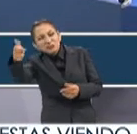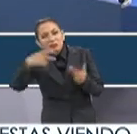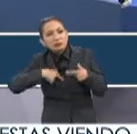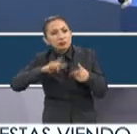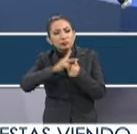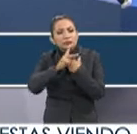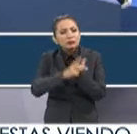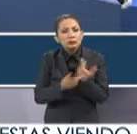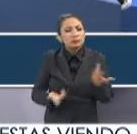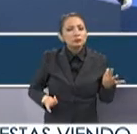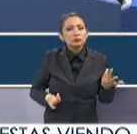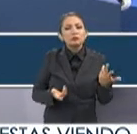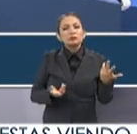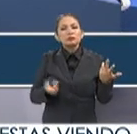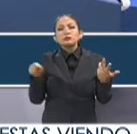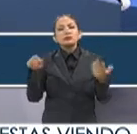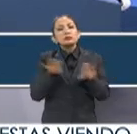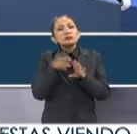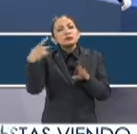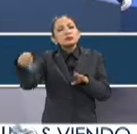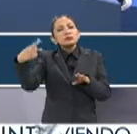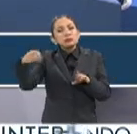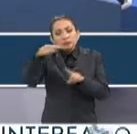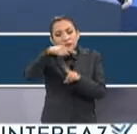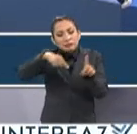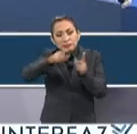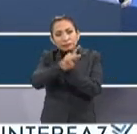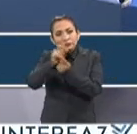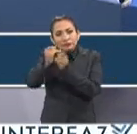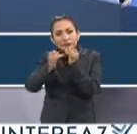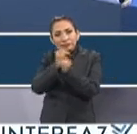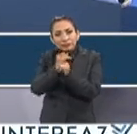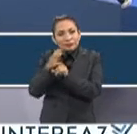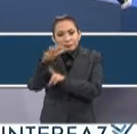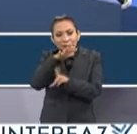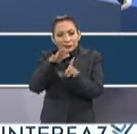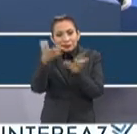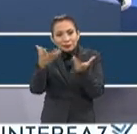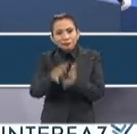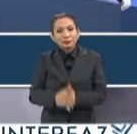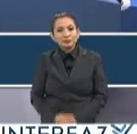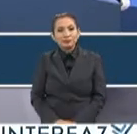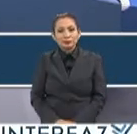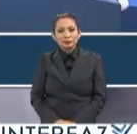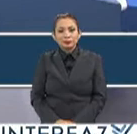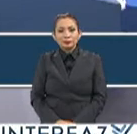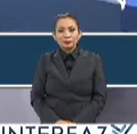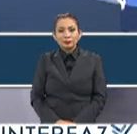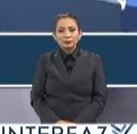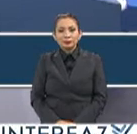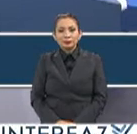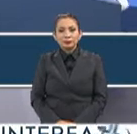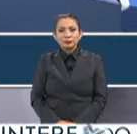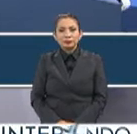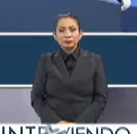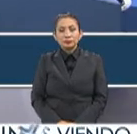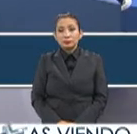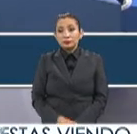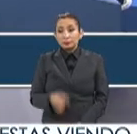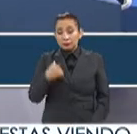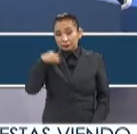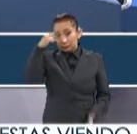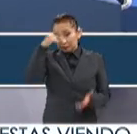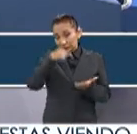personas. ¿Cómo fue ese círculo internacional en el cual te adaptaste o te enfrentaste? Pues yo creo